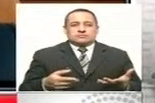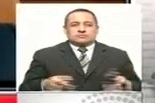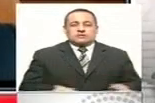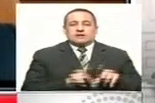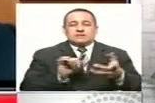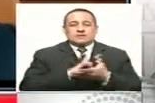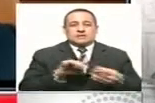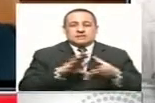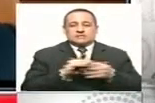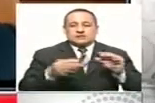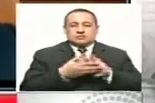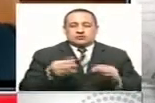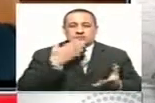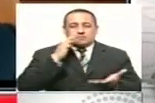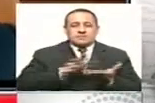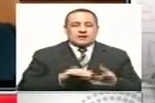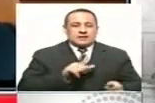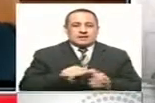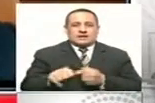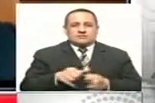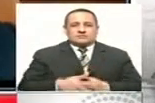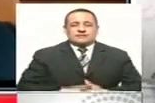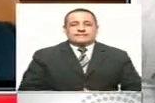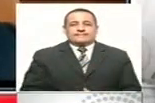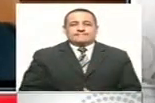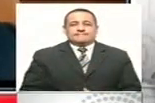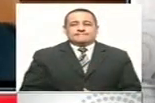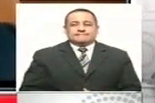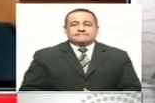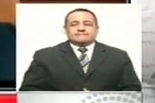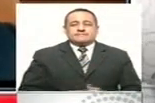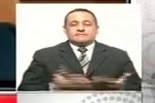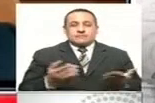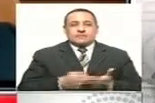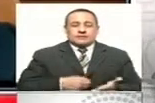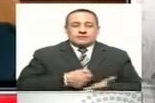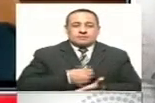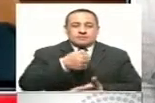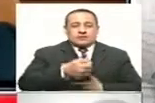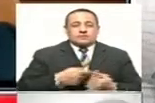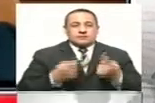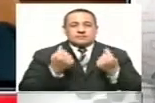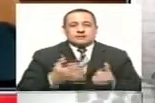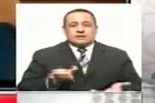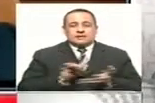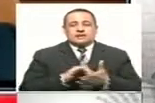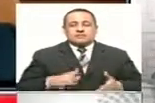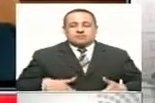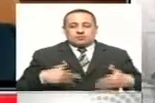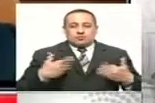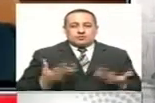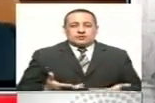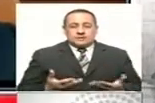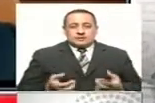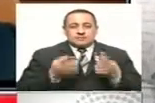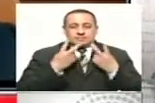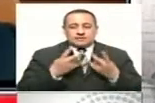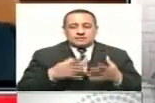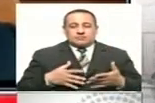esta histórica ineficiencia en el gasto? Monto de dinero que podría